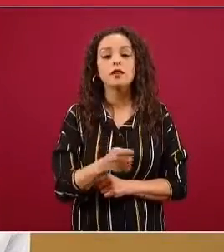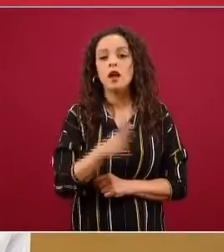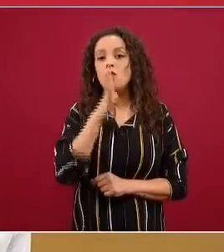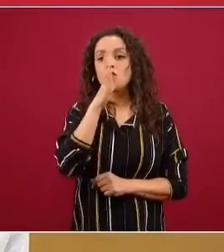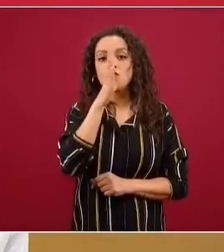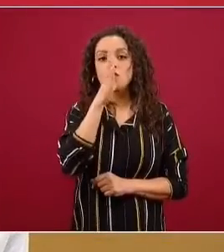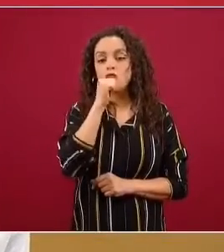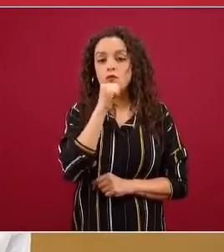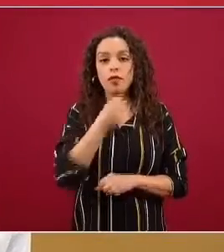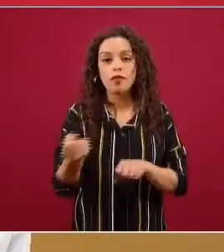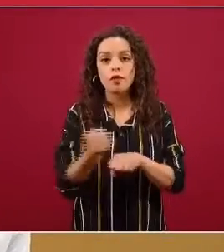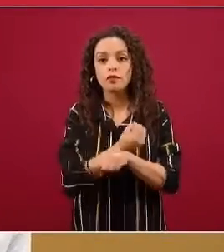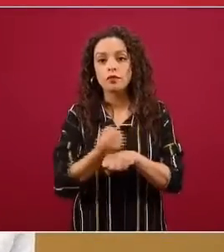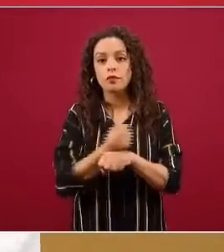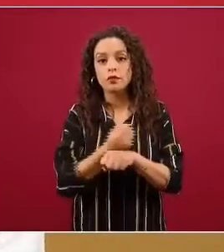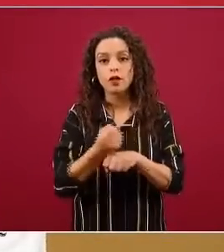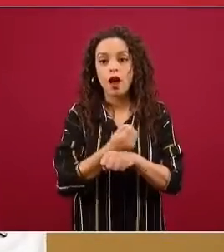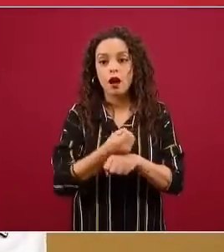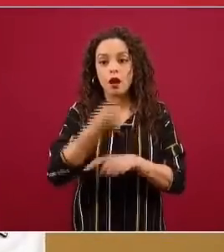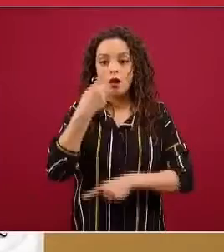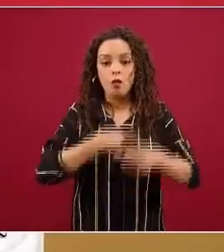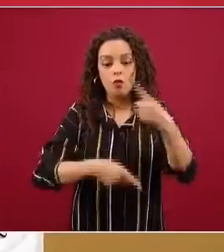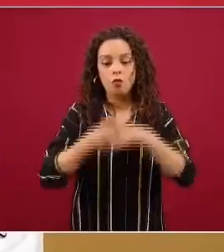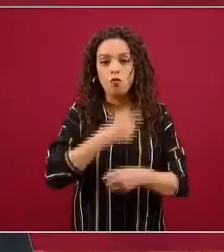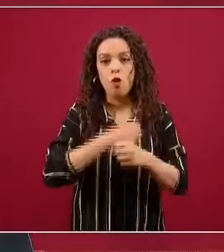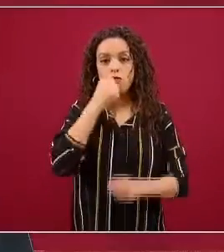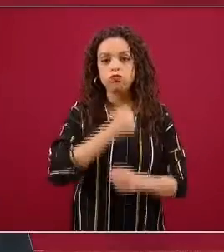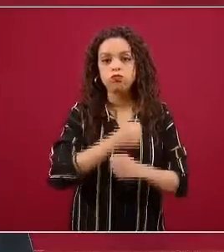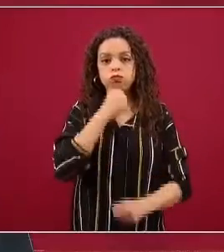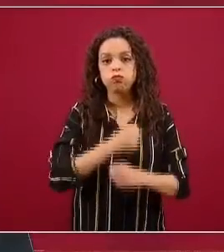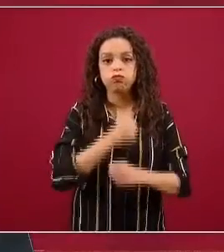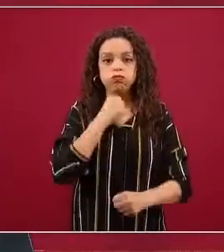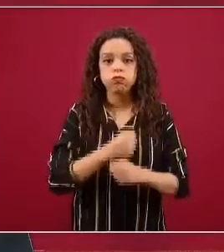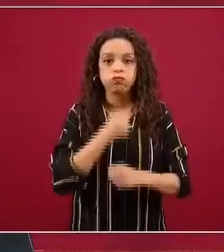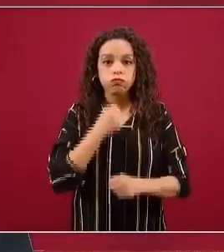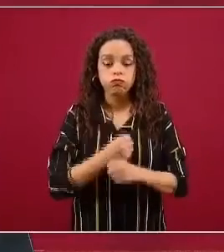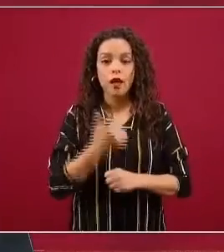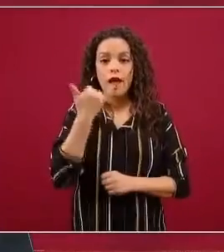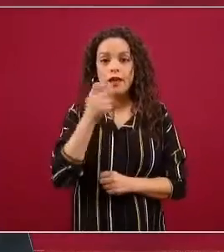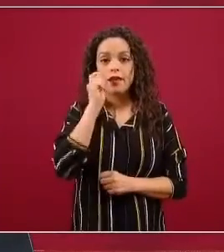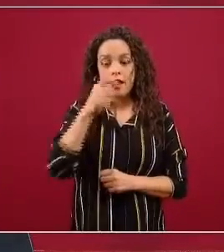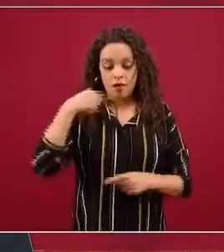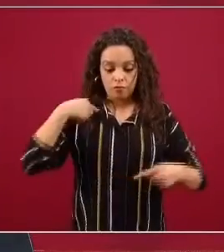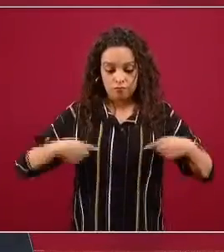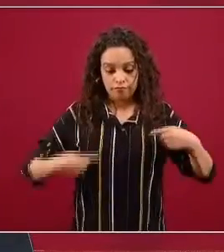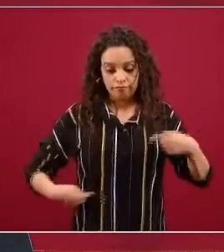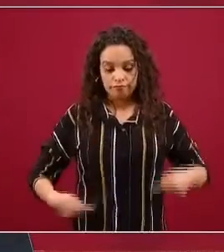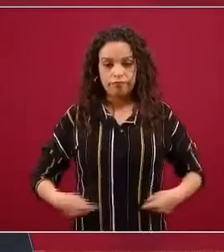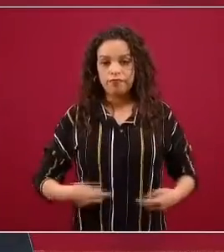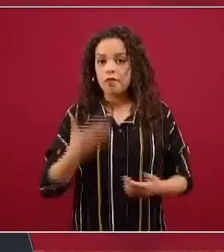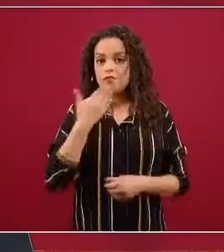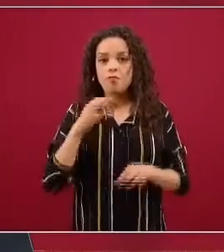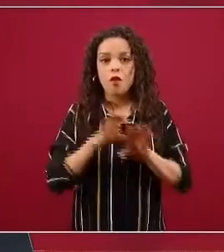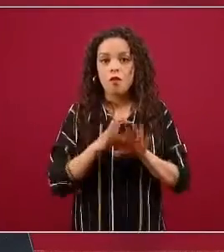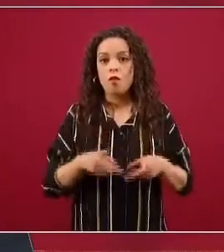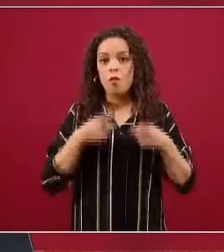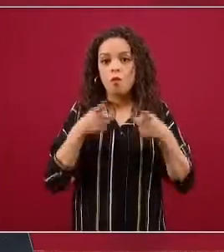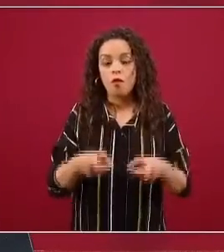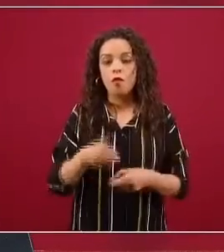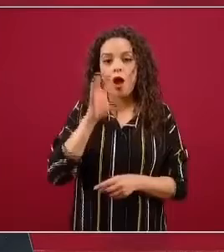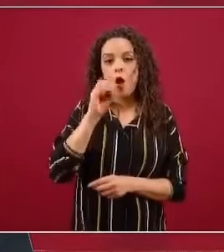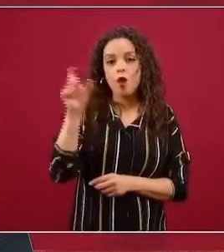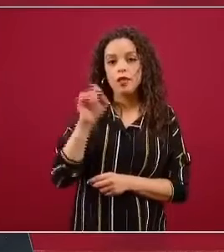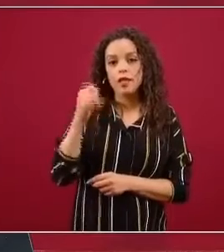oxigenar la sangre y de oxigenar, por consiguiente, los órganos, todos los órganos, los riñones,